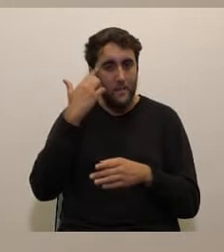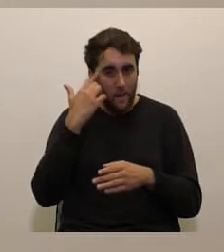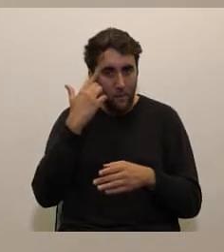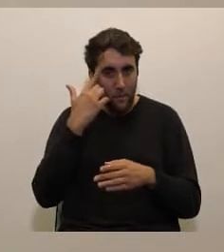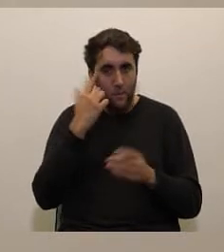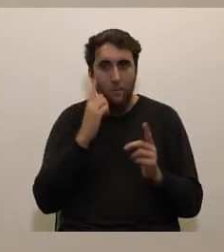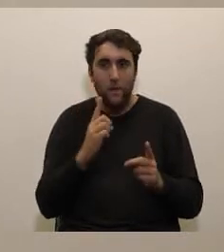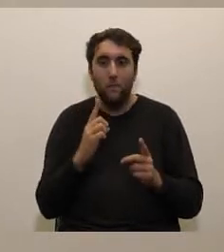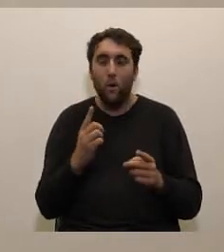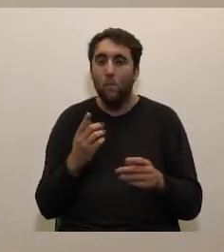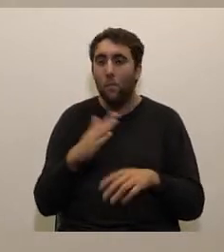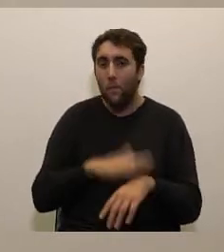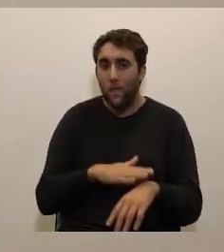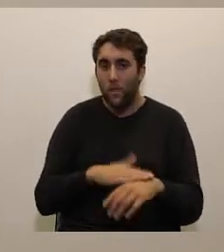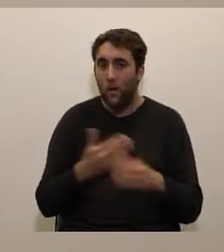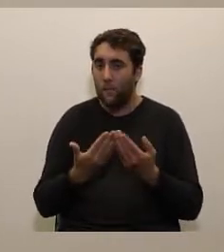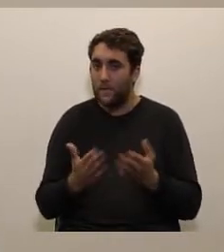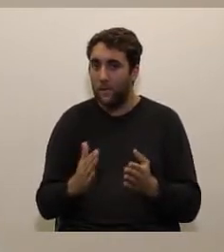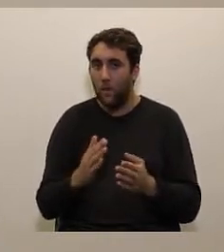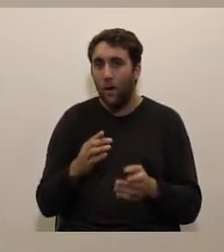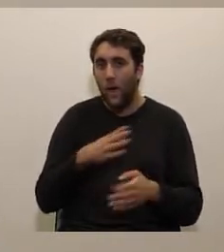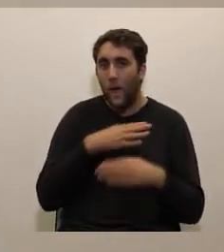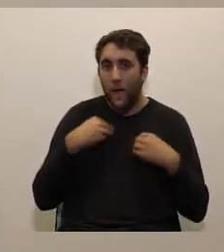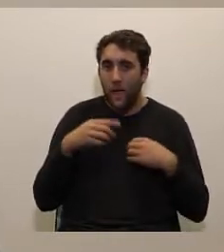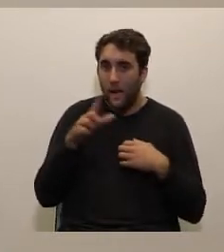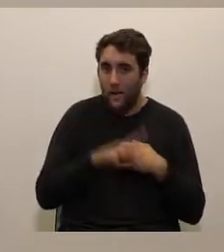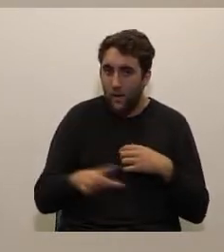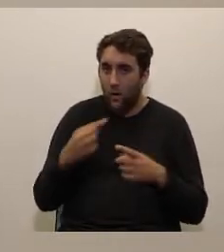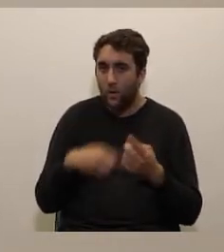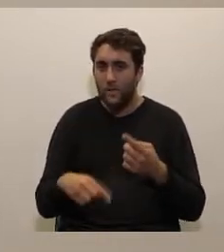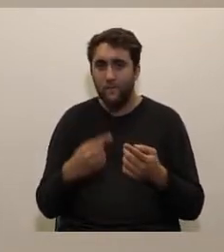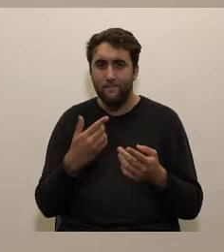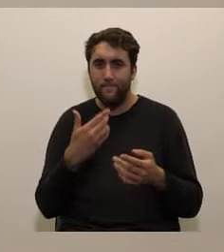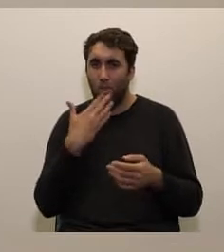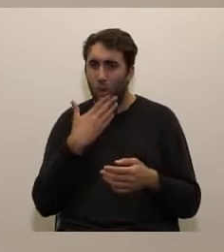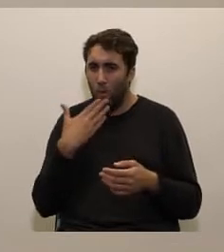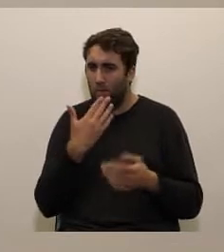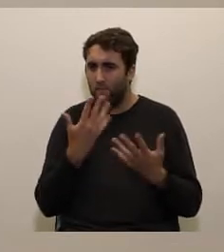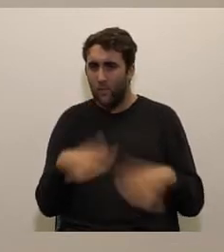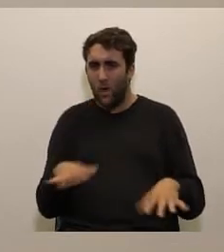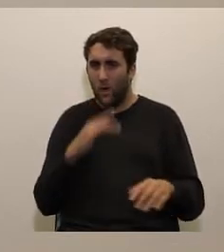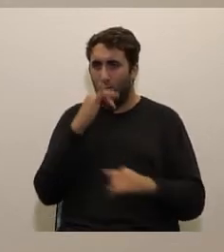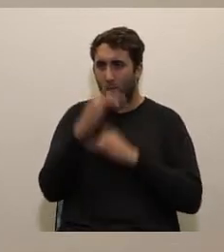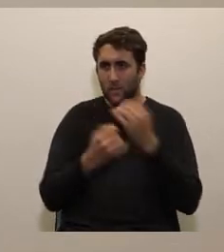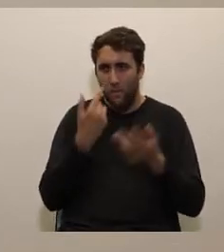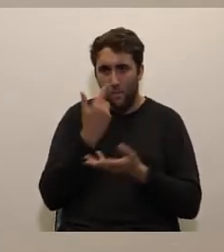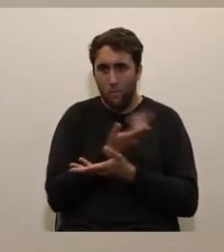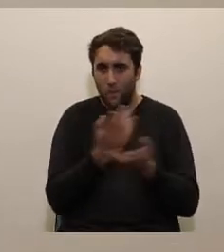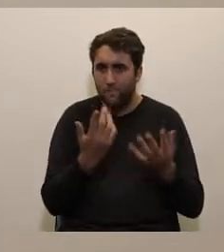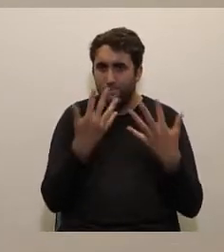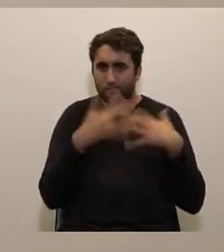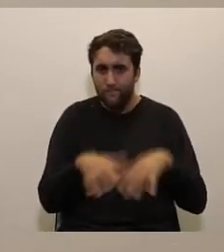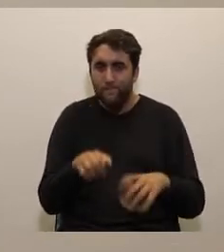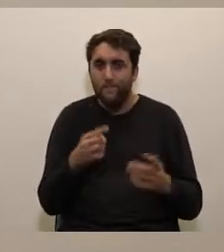de entrada las instituciones no se mostraron muy afín a compartir datos y, digamos, ir